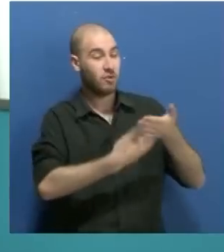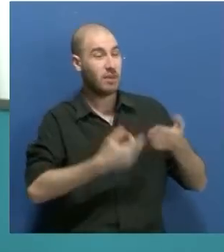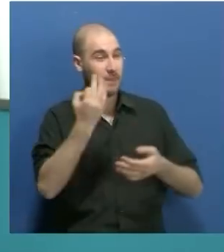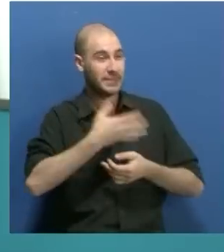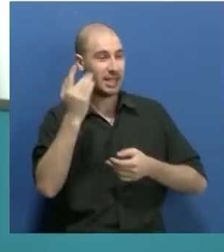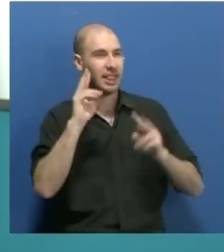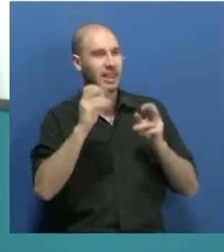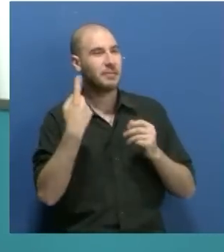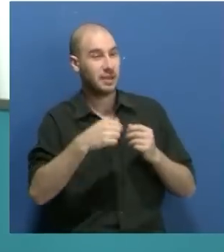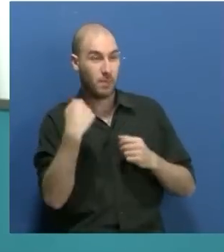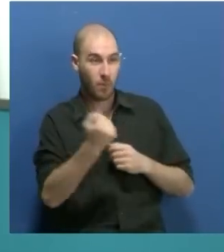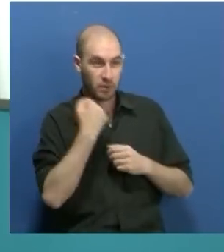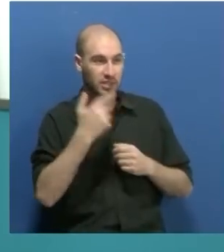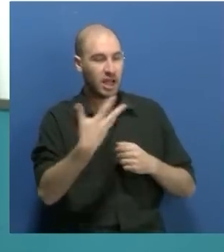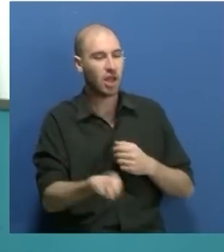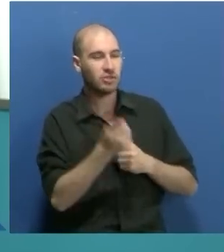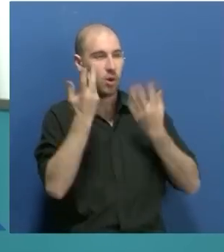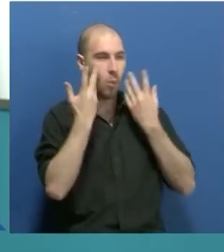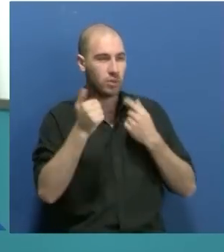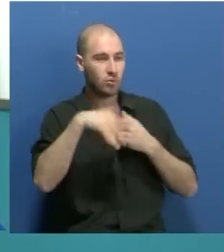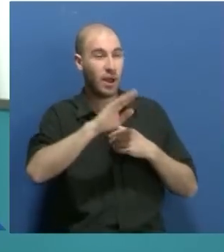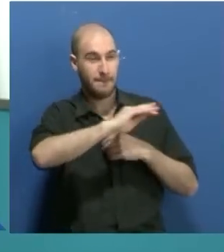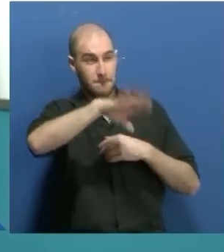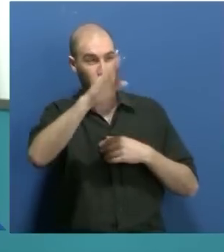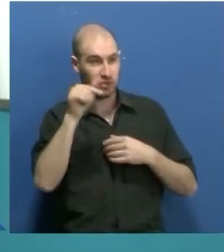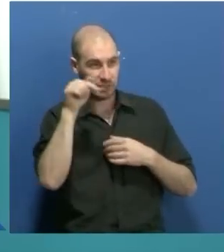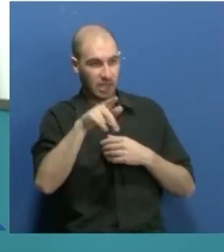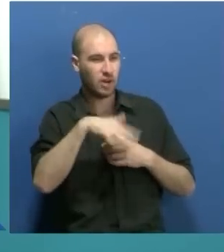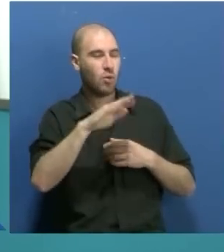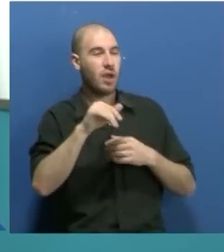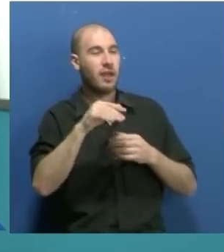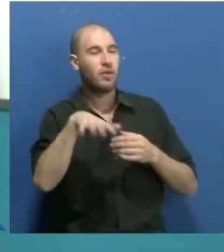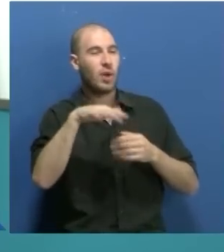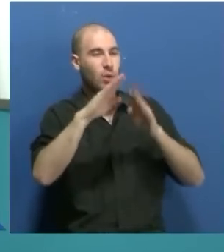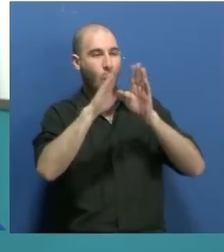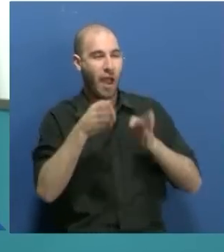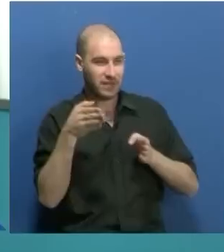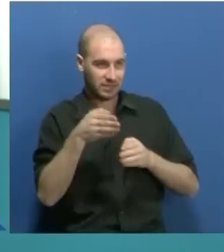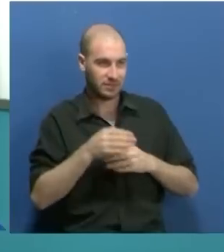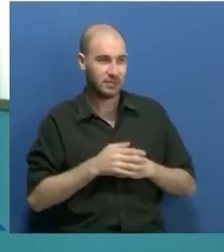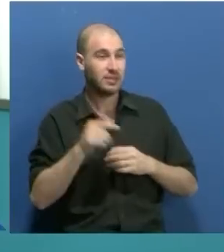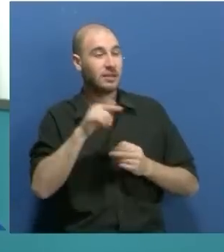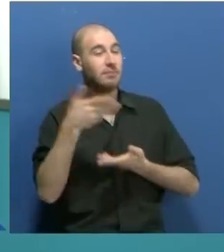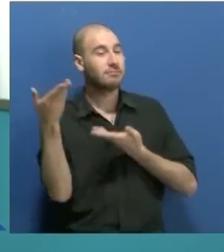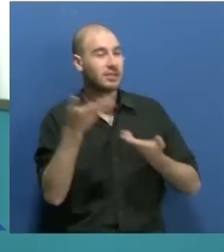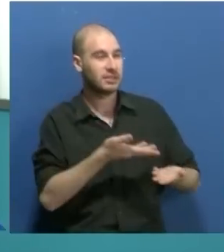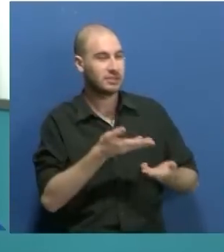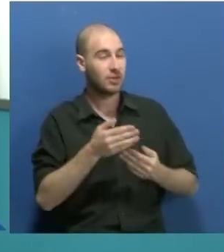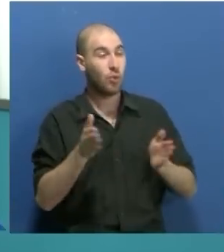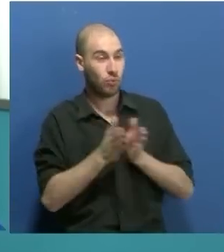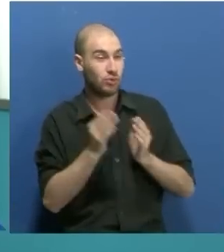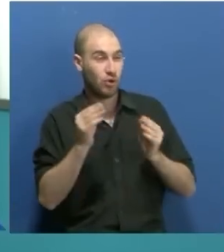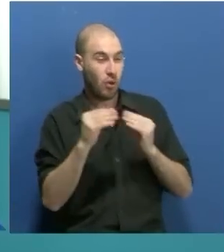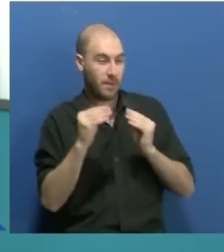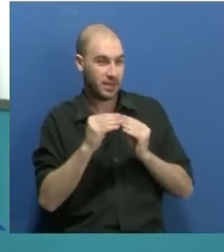especial sobre importantes hallazgos arqueológicos en la zona de alta montaña, sobre todo en la zona de Villa Las Cuevas. Y tengo el gusto de presentar, junto con mi